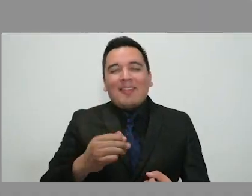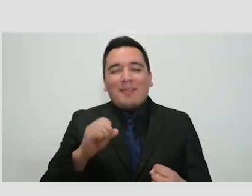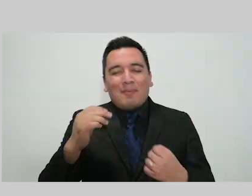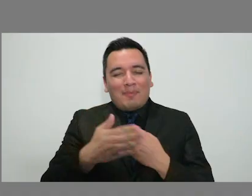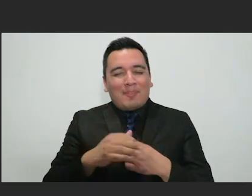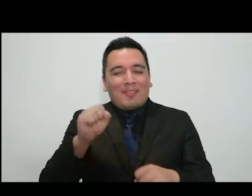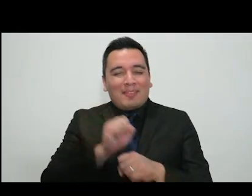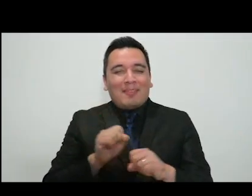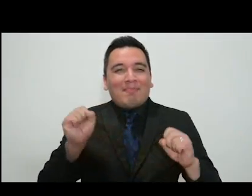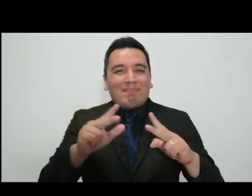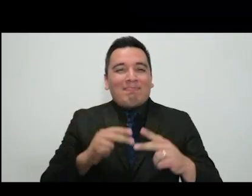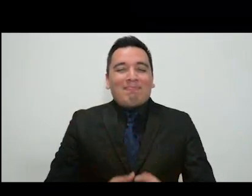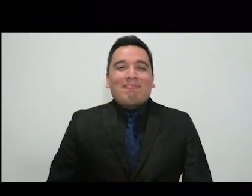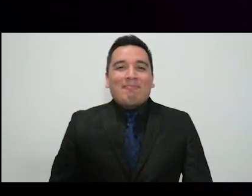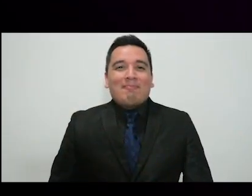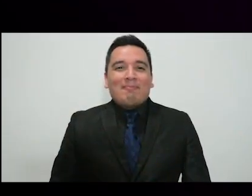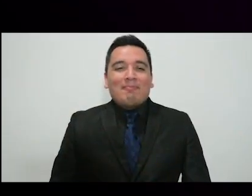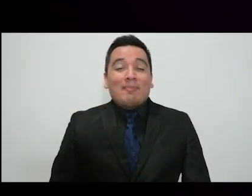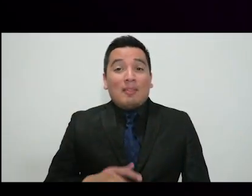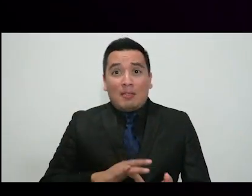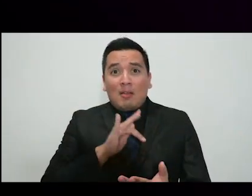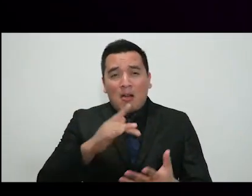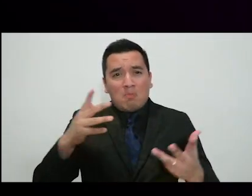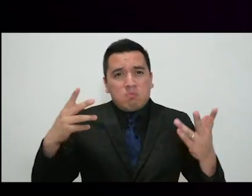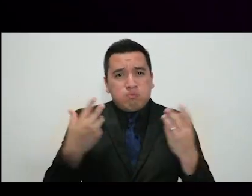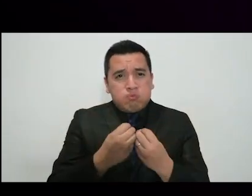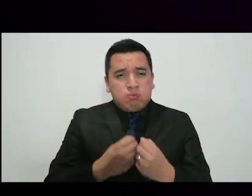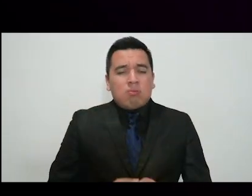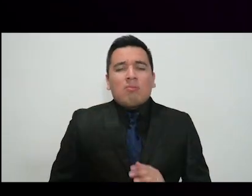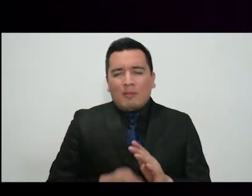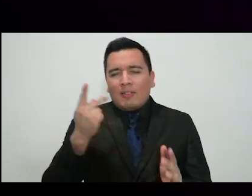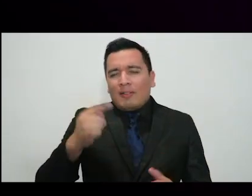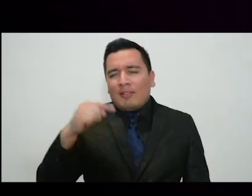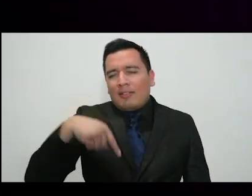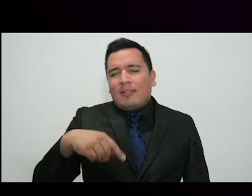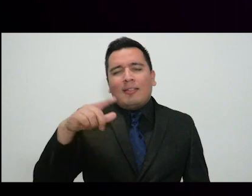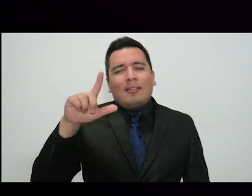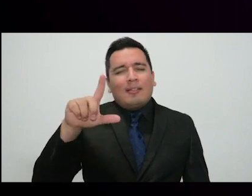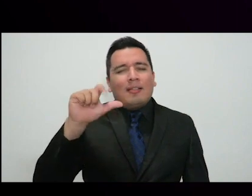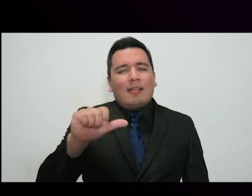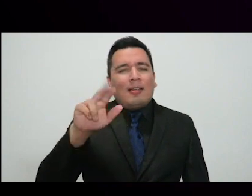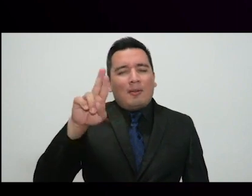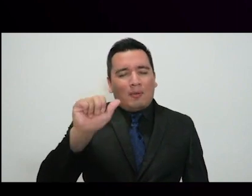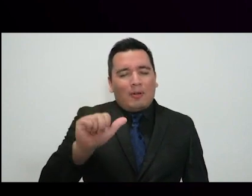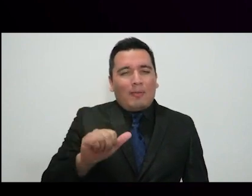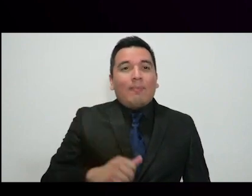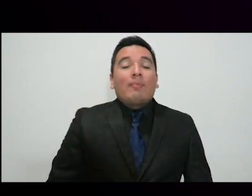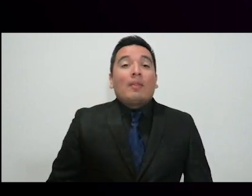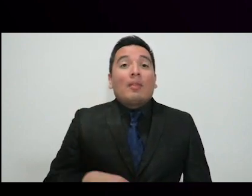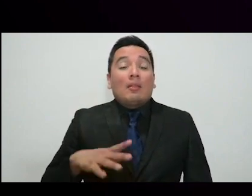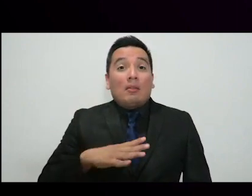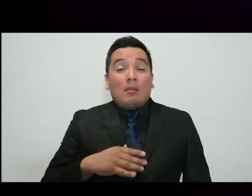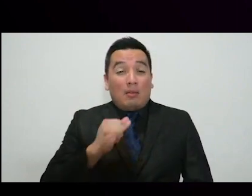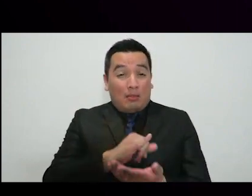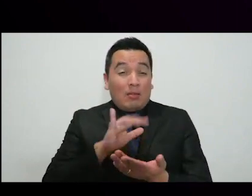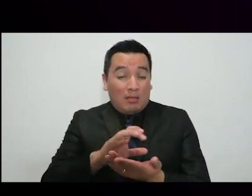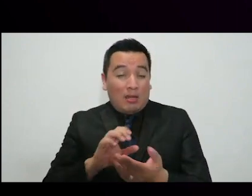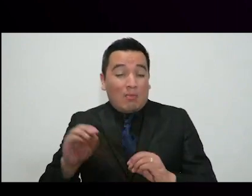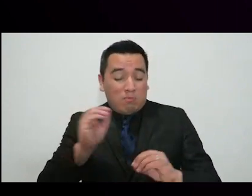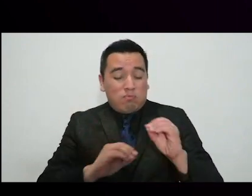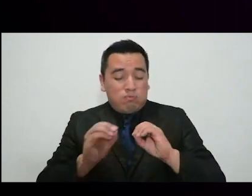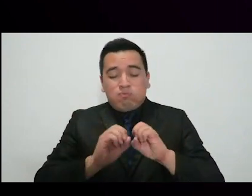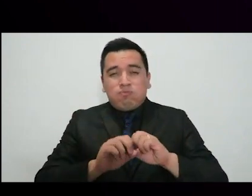semana. Gracias por acompañarnos en una emisión más de La Urna, llevado hasta ustedes